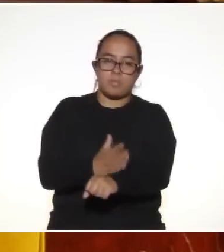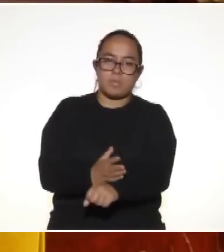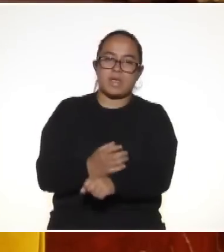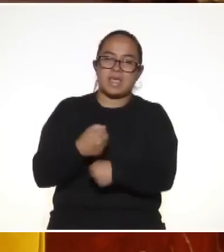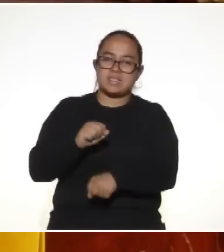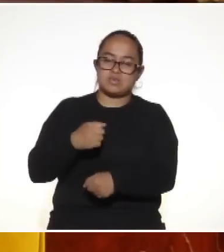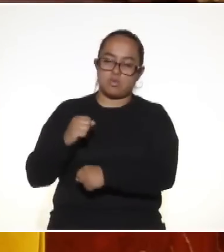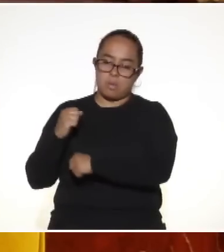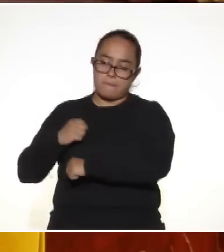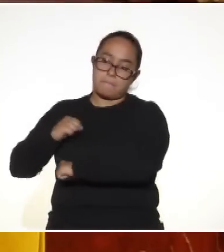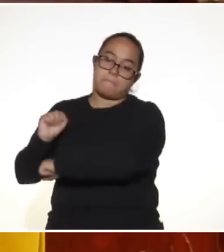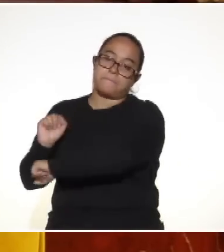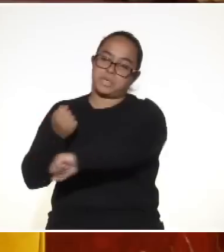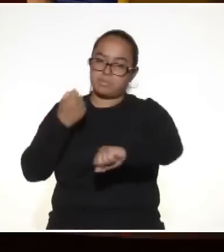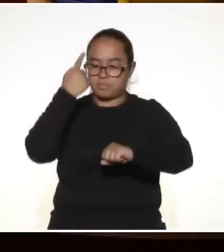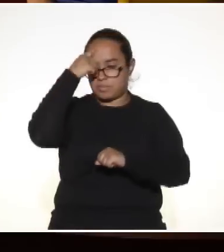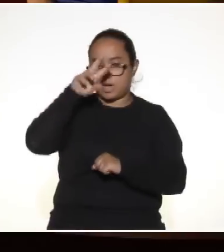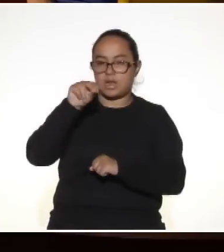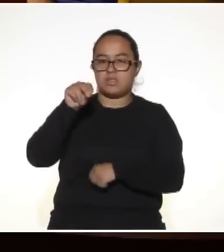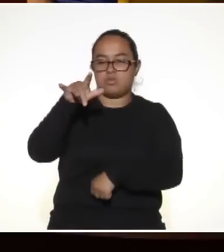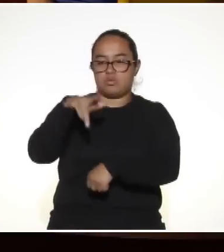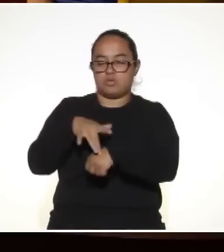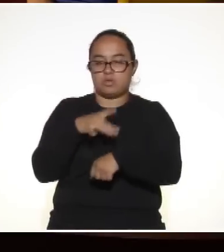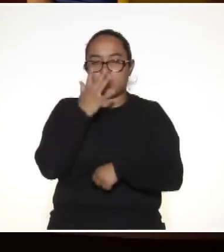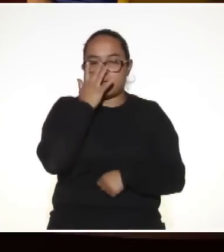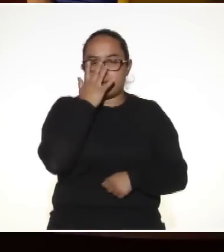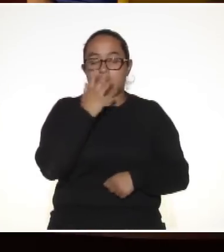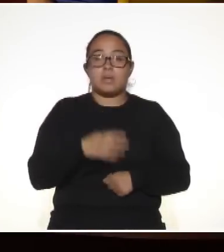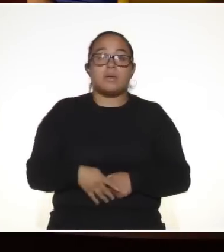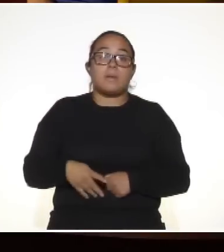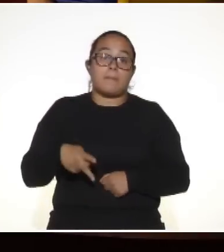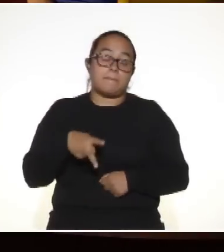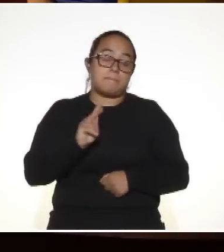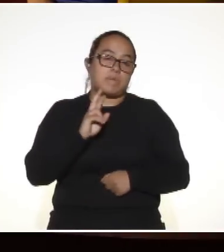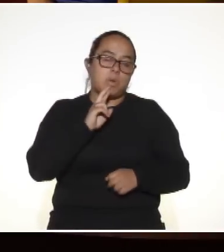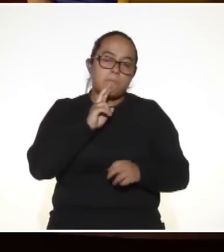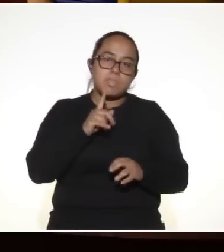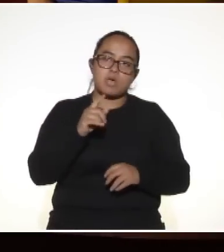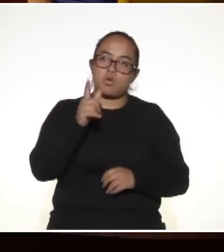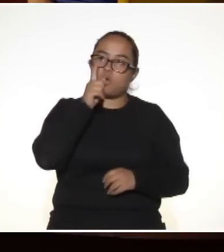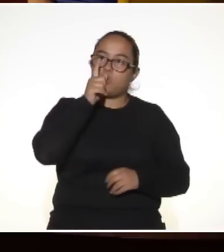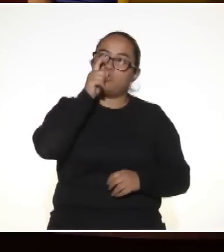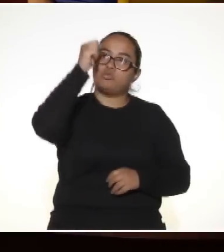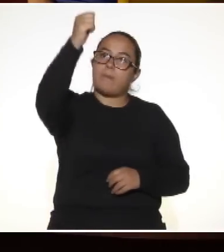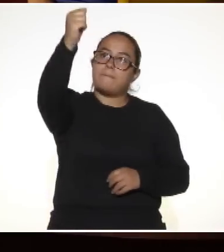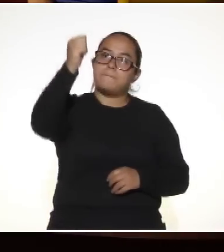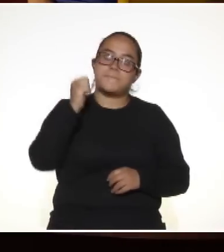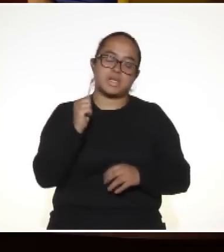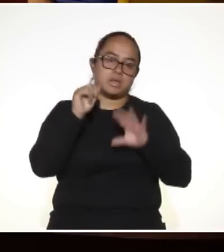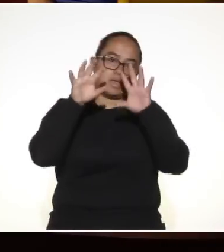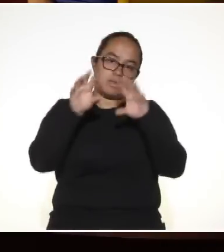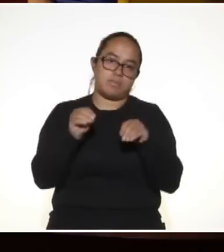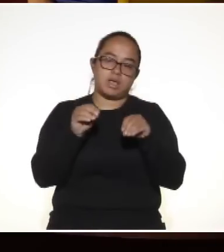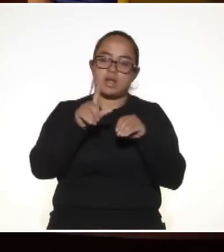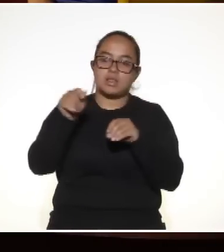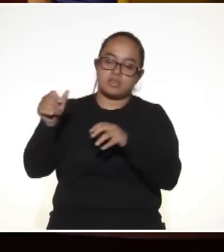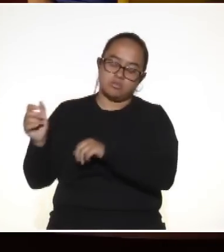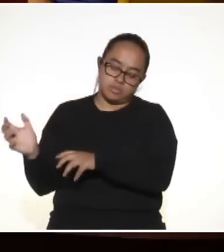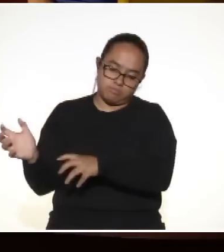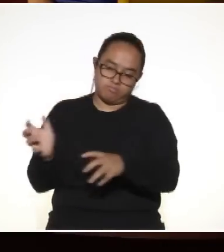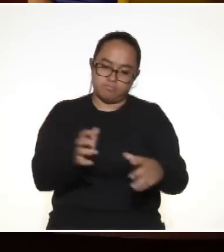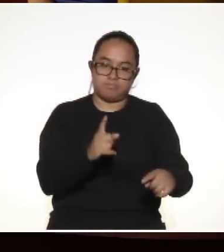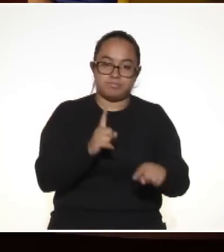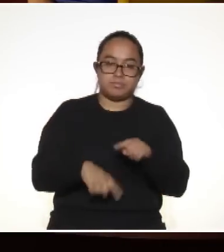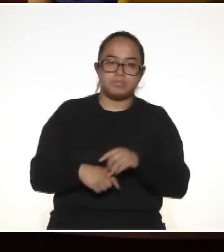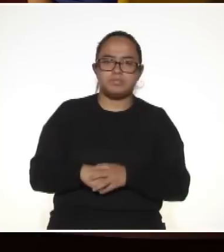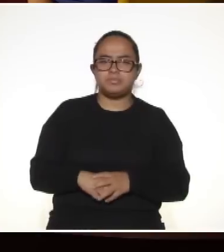que no genere contacto. Así es. Obviamente Muy lo importante. mejor es cortar Cortar la electricidad. corriente, claro. Entonces, ¿ustedes saben en su casa